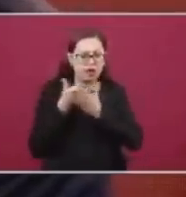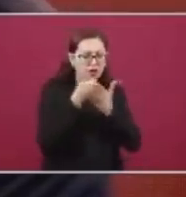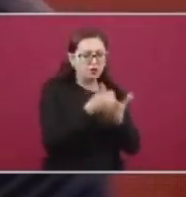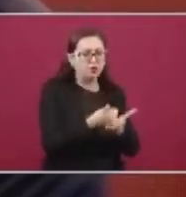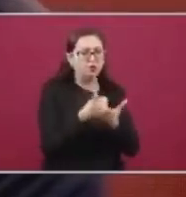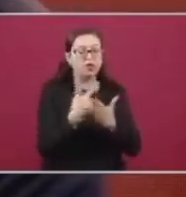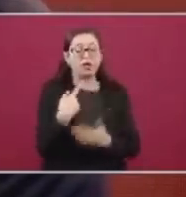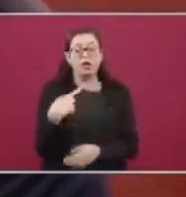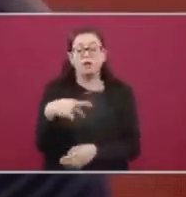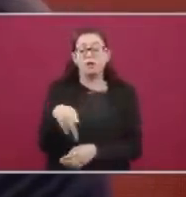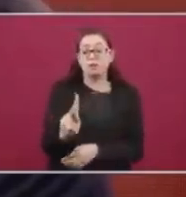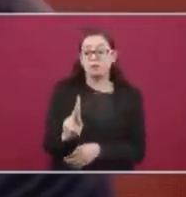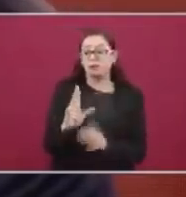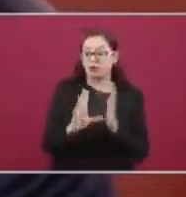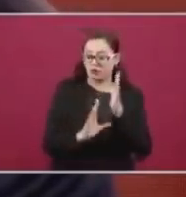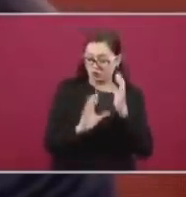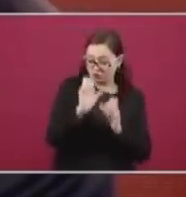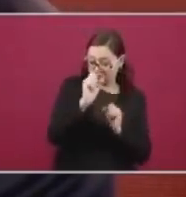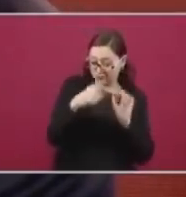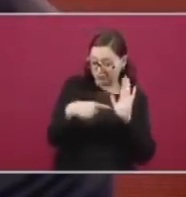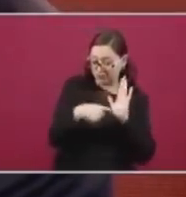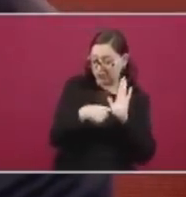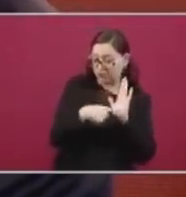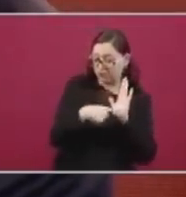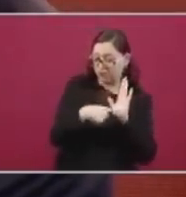pero no